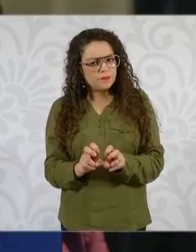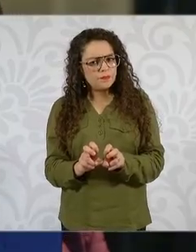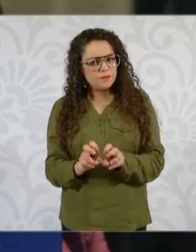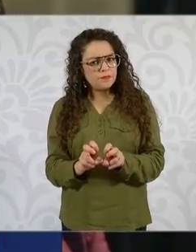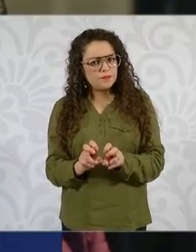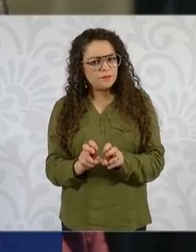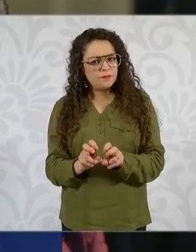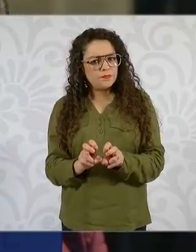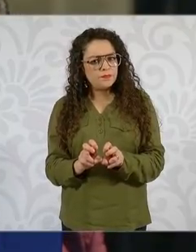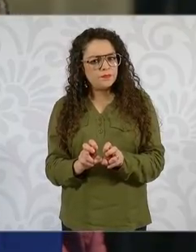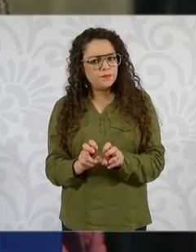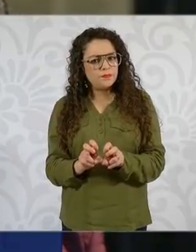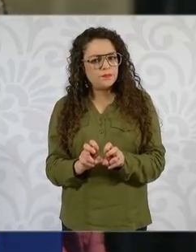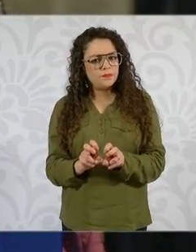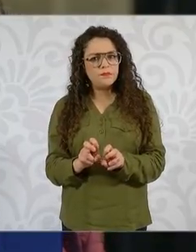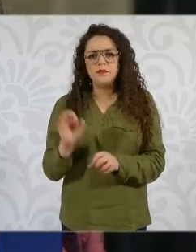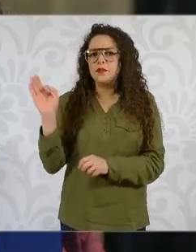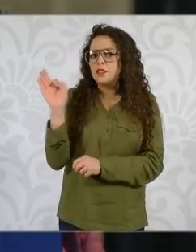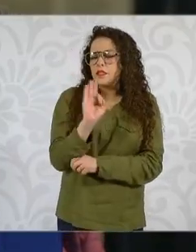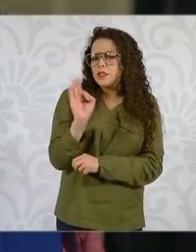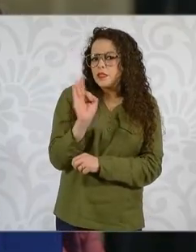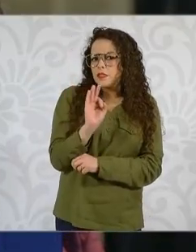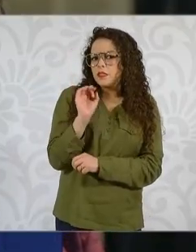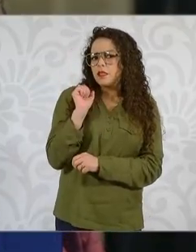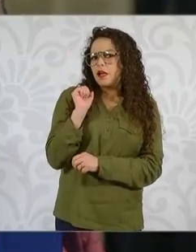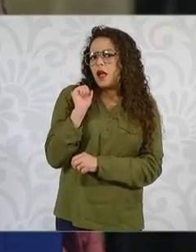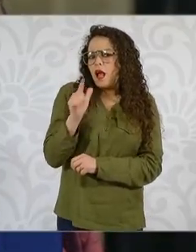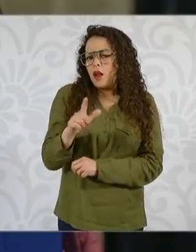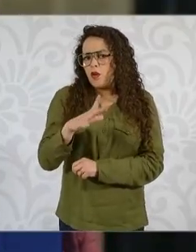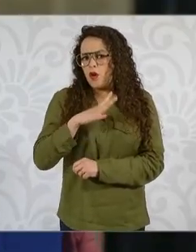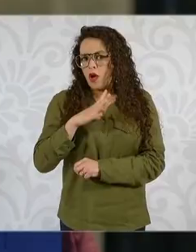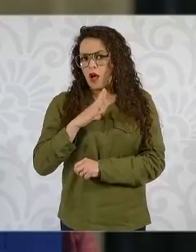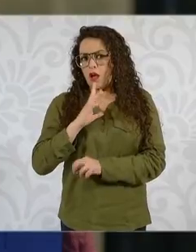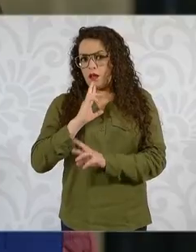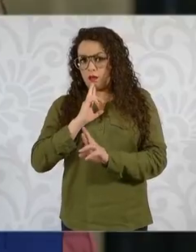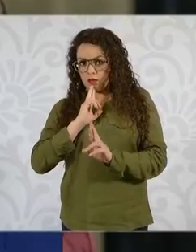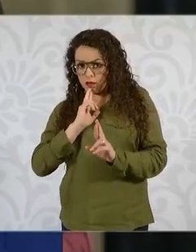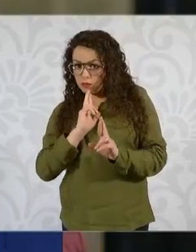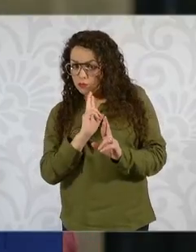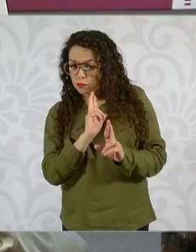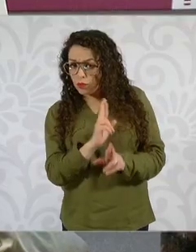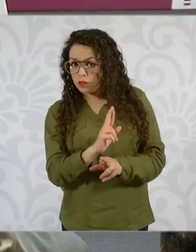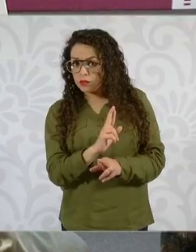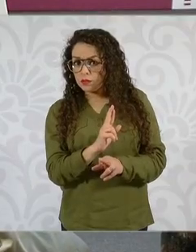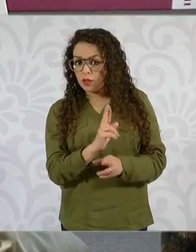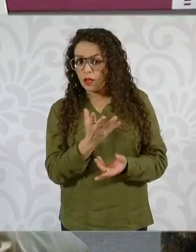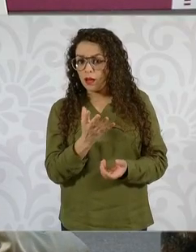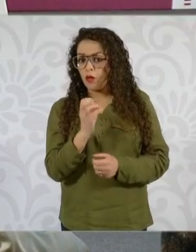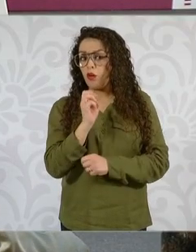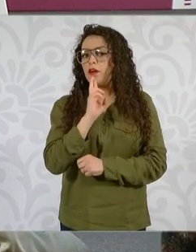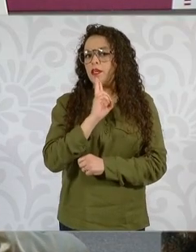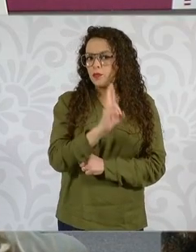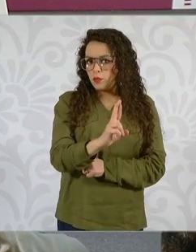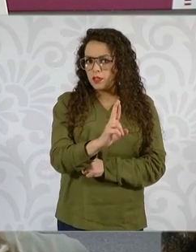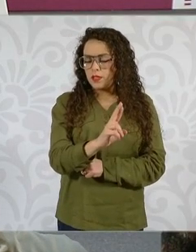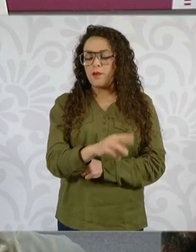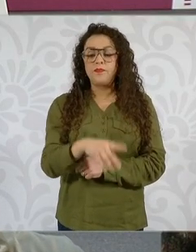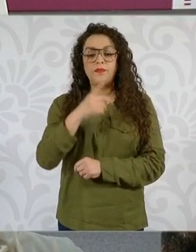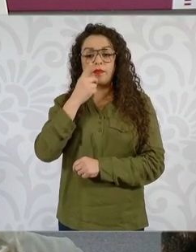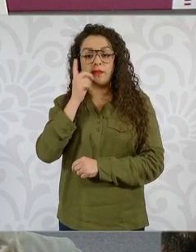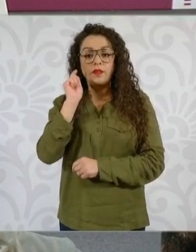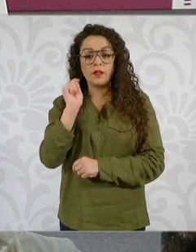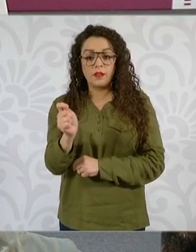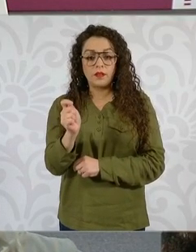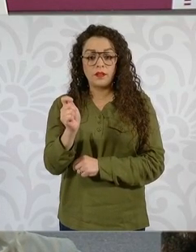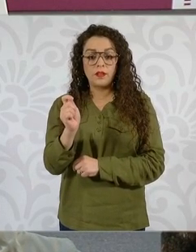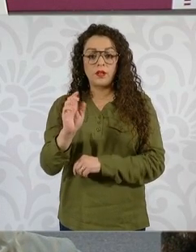respuesta hace una invitación dice que van a ir contra el